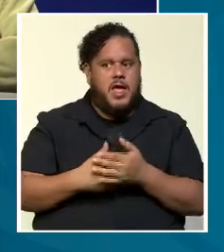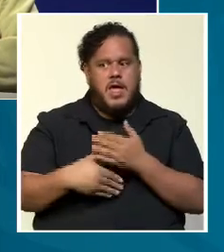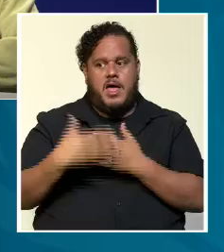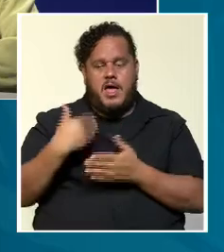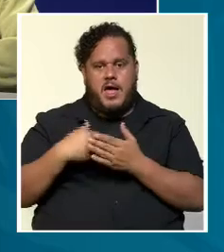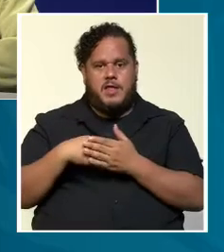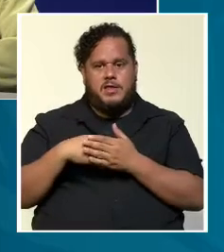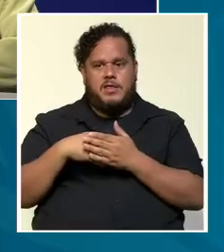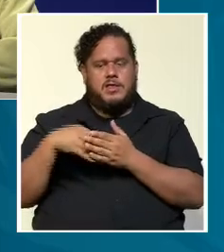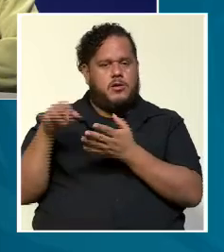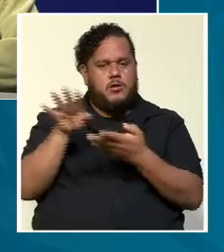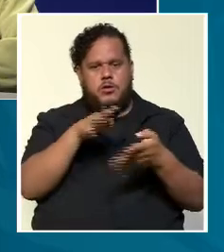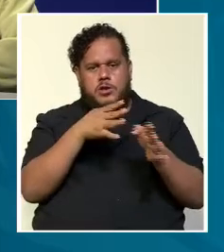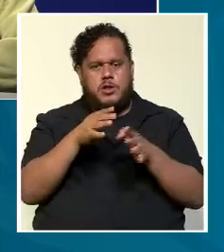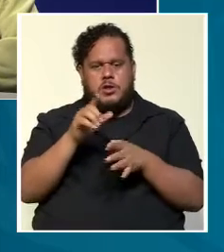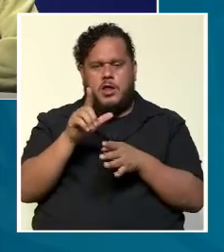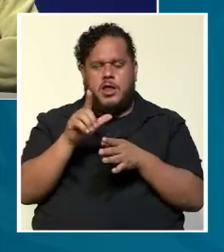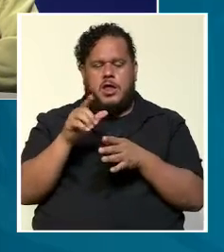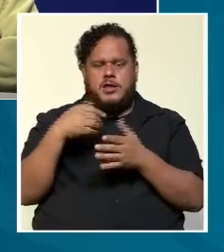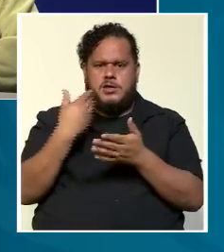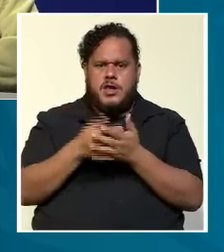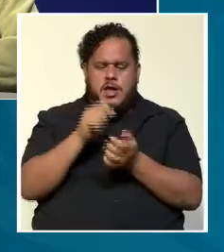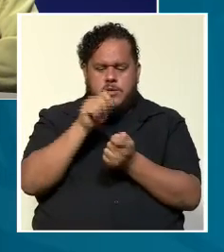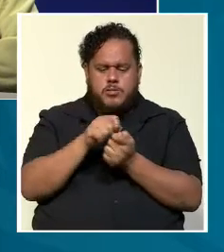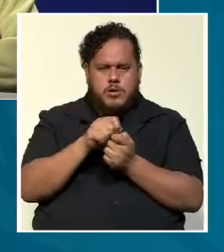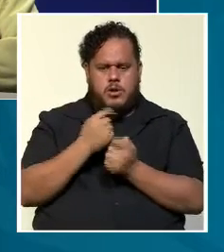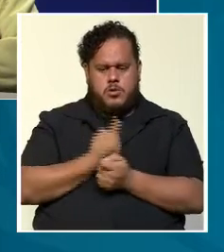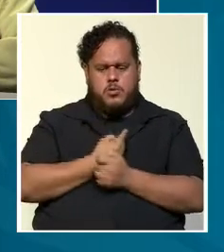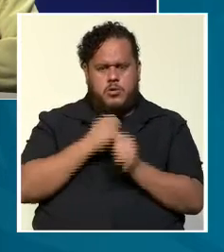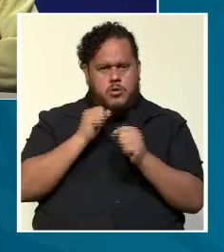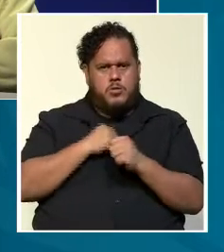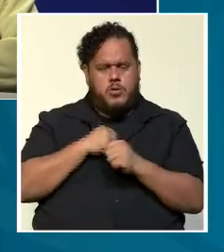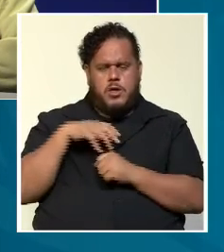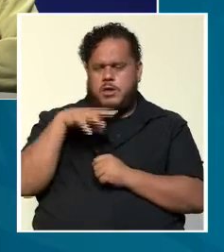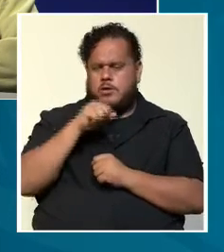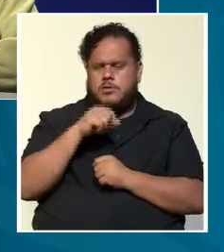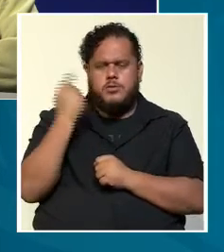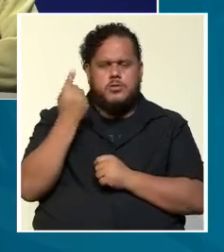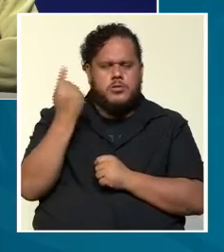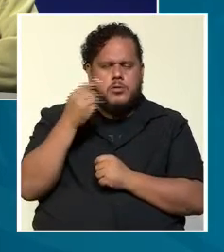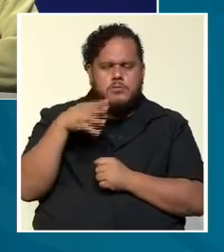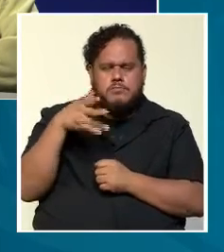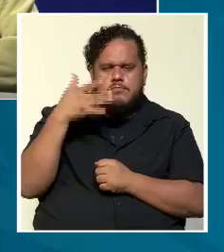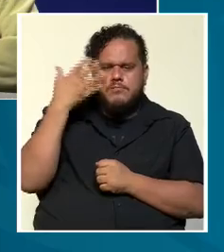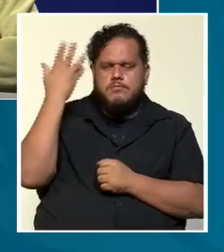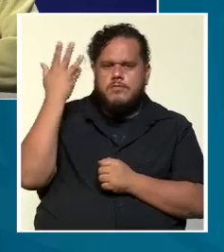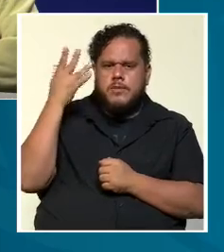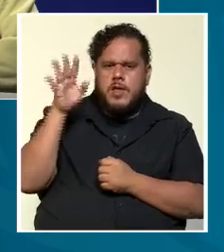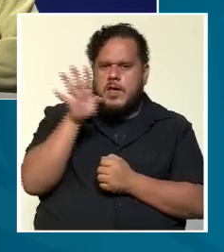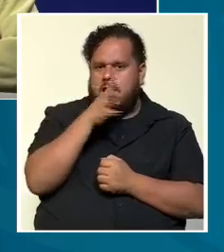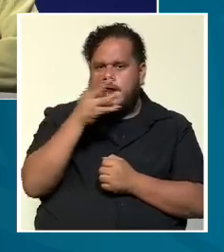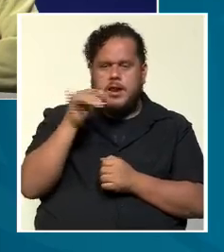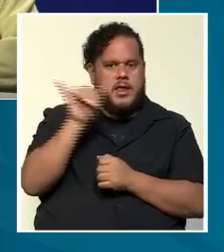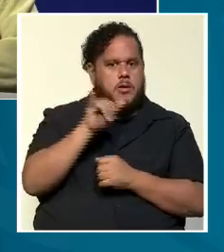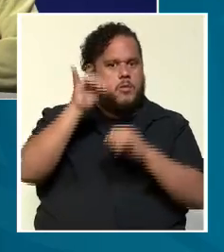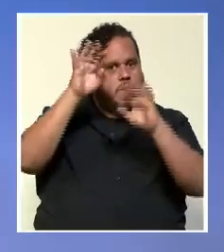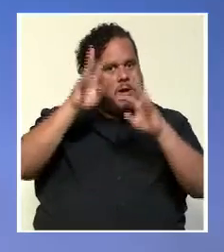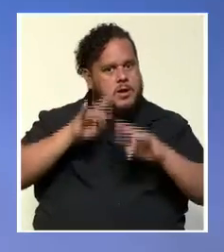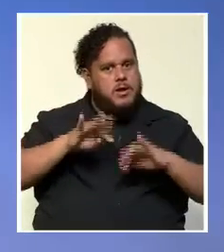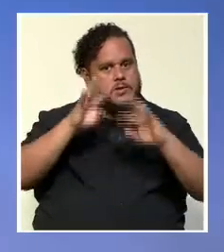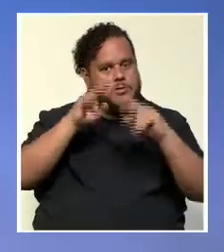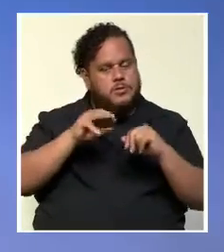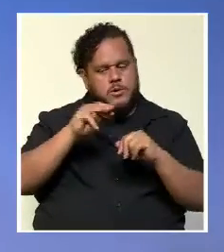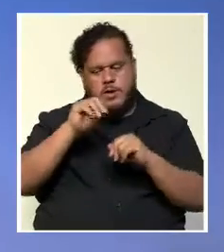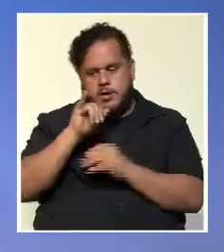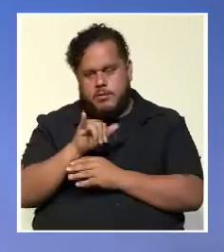alicios llegaban puntuales, uno podía adivinarlos con solo oler el aire. Igual las lluvias justo en